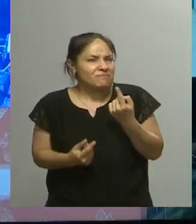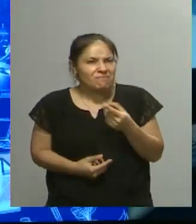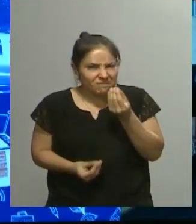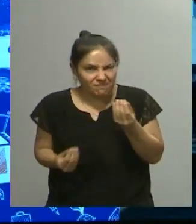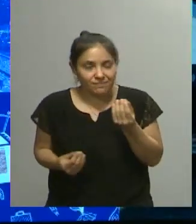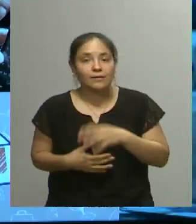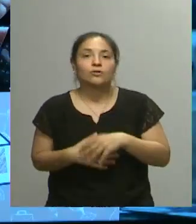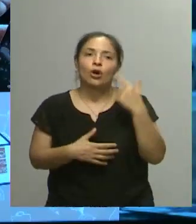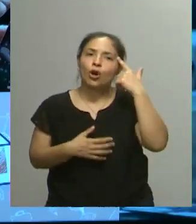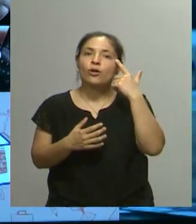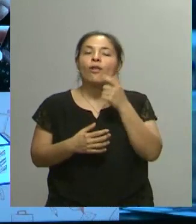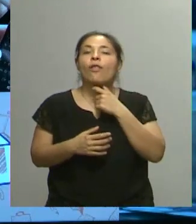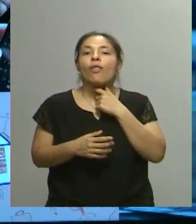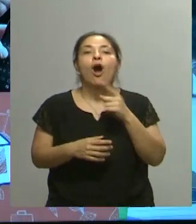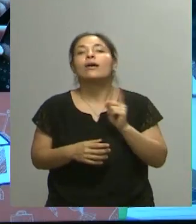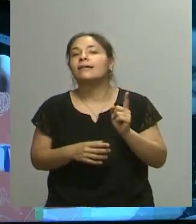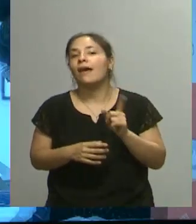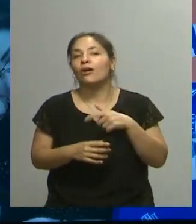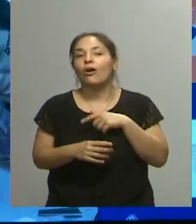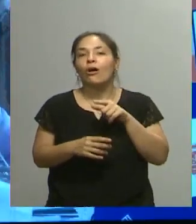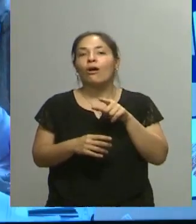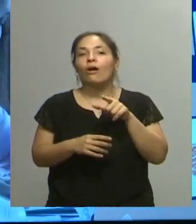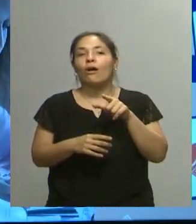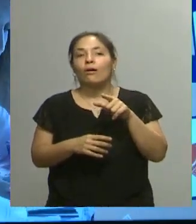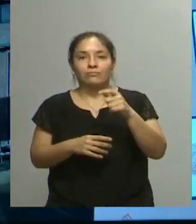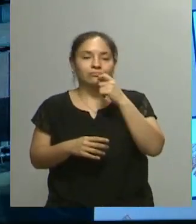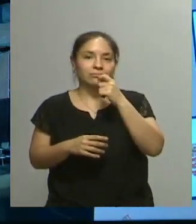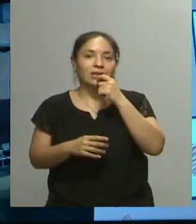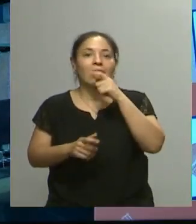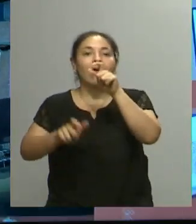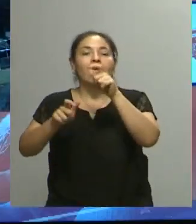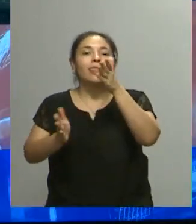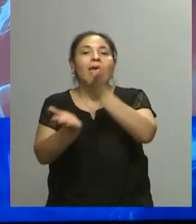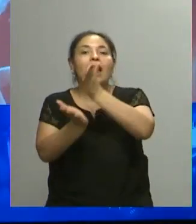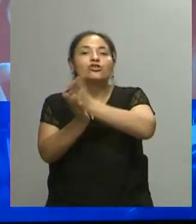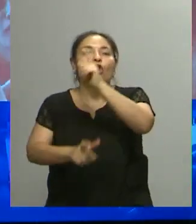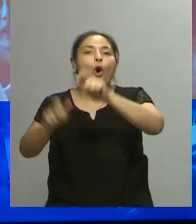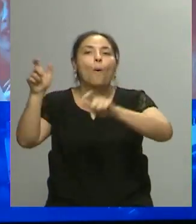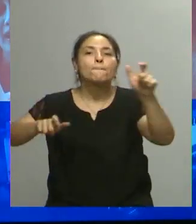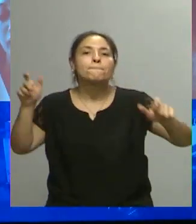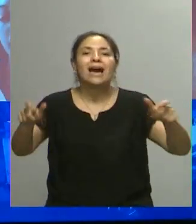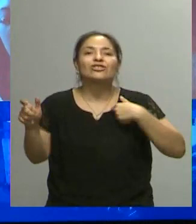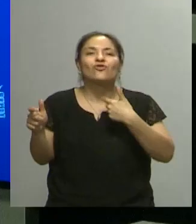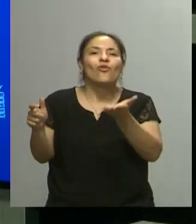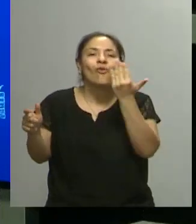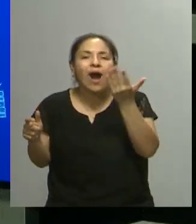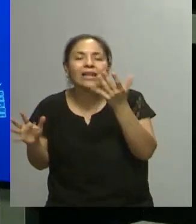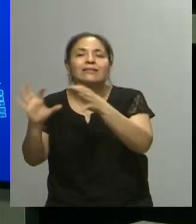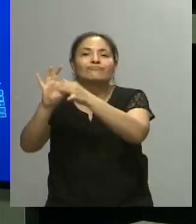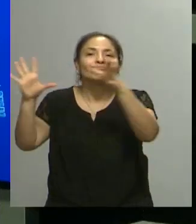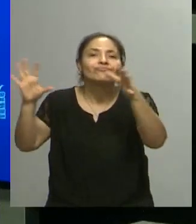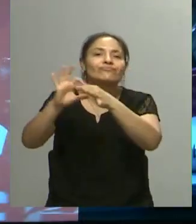lo estaba pensando, no quiero ni relativizar absolutamente la violación de derechos humanos, o mejor dicho, la falta de derechos y libertades de ciertos